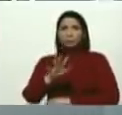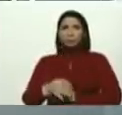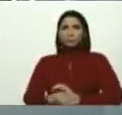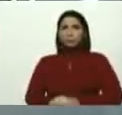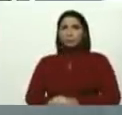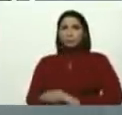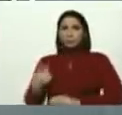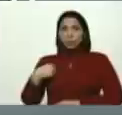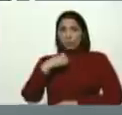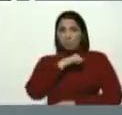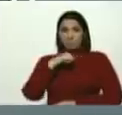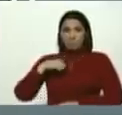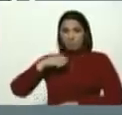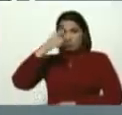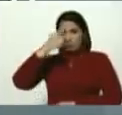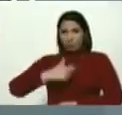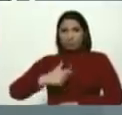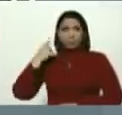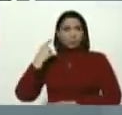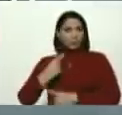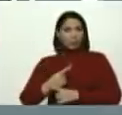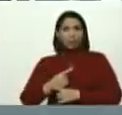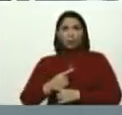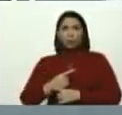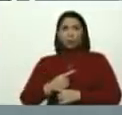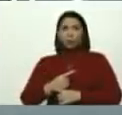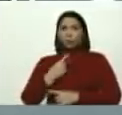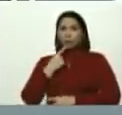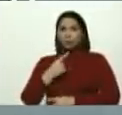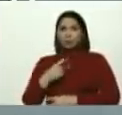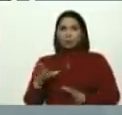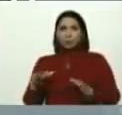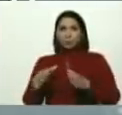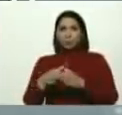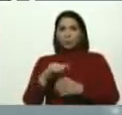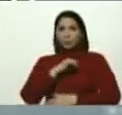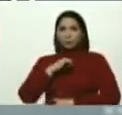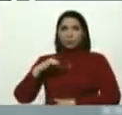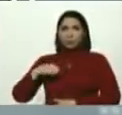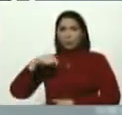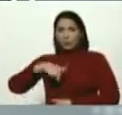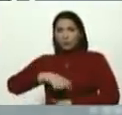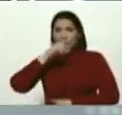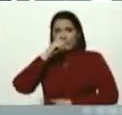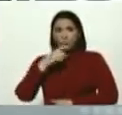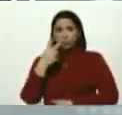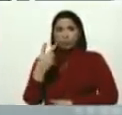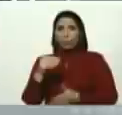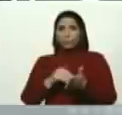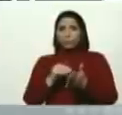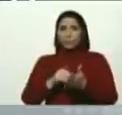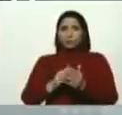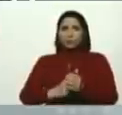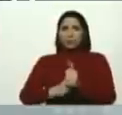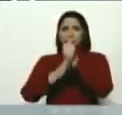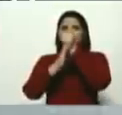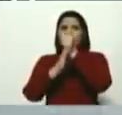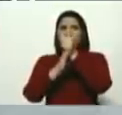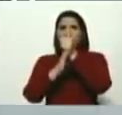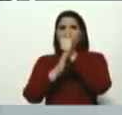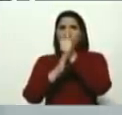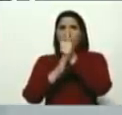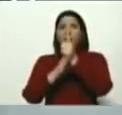Yo personalmente, tengo que decirles, me reuní personalmente este año dos veces con los líderes principales, los jefes